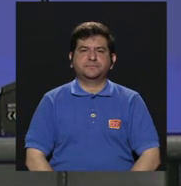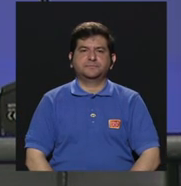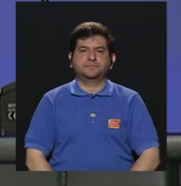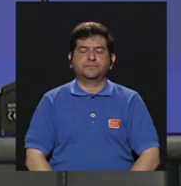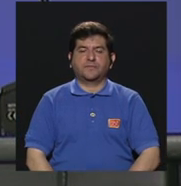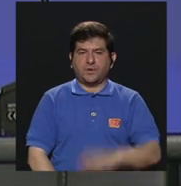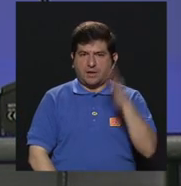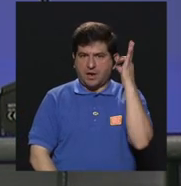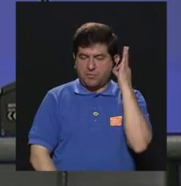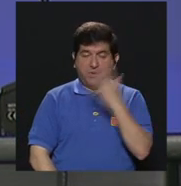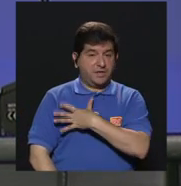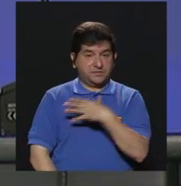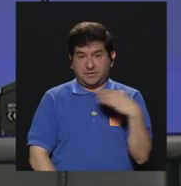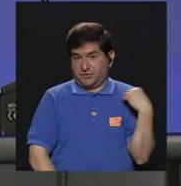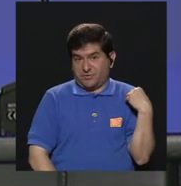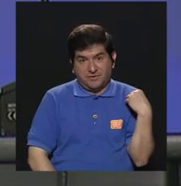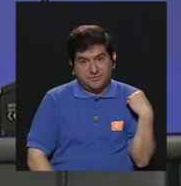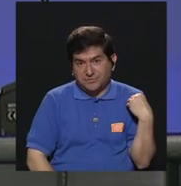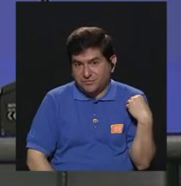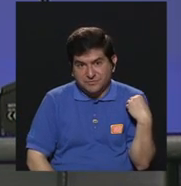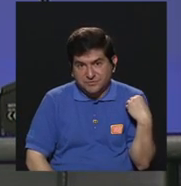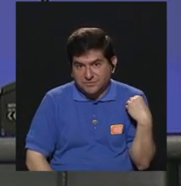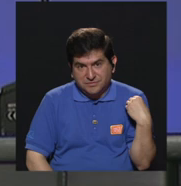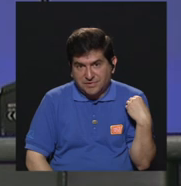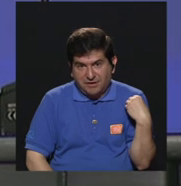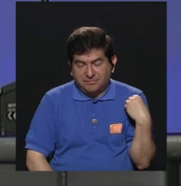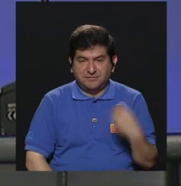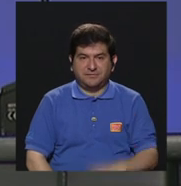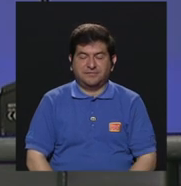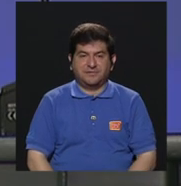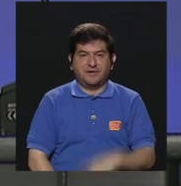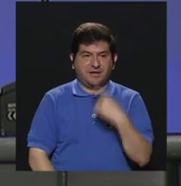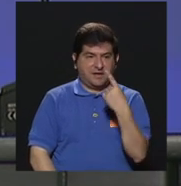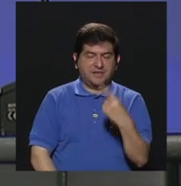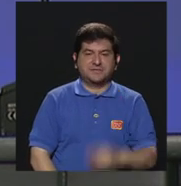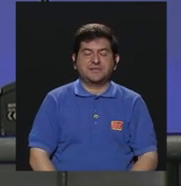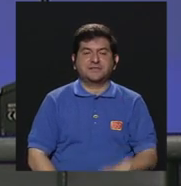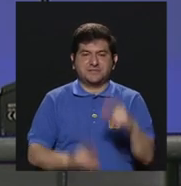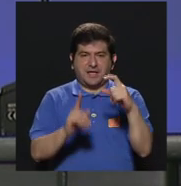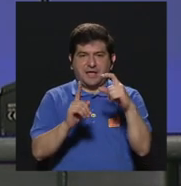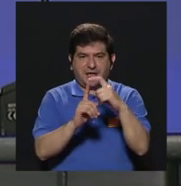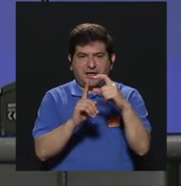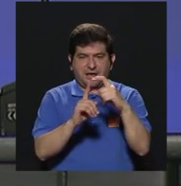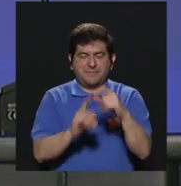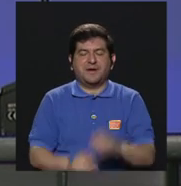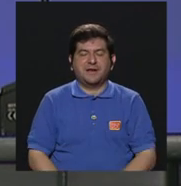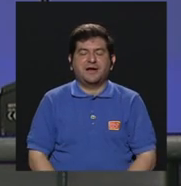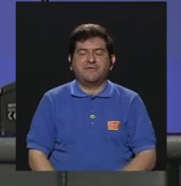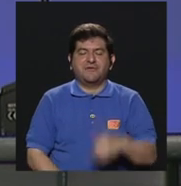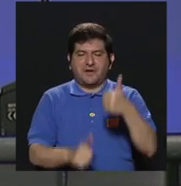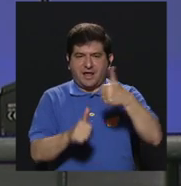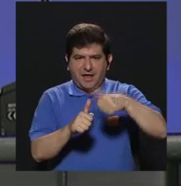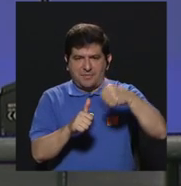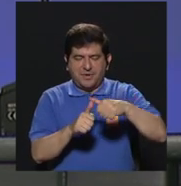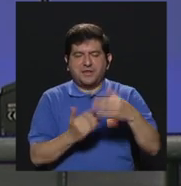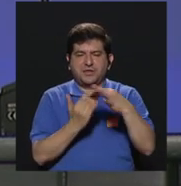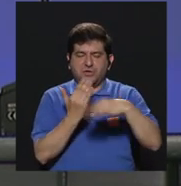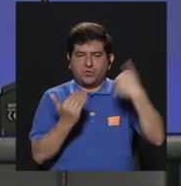A las mujeres que no les gusta que la señora se ponga el apellido del marido, van a ver por qué cito a los